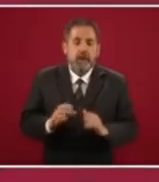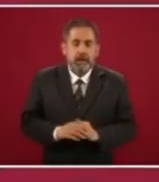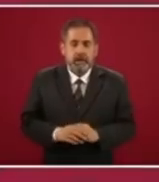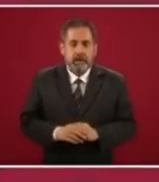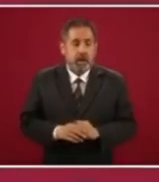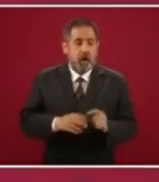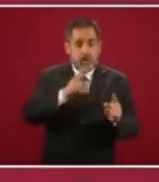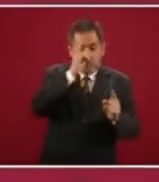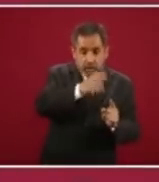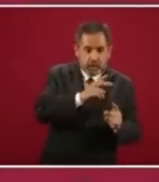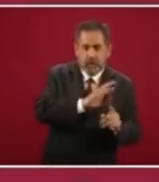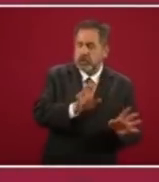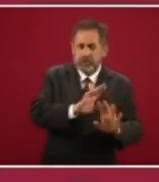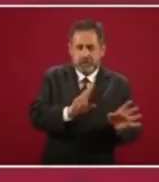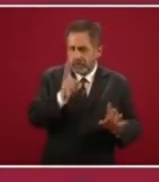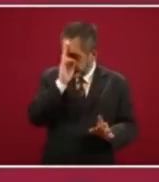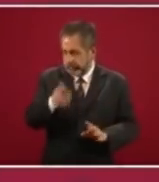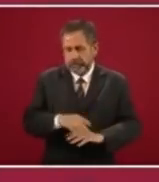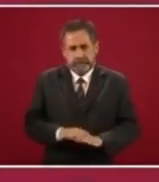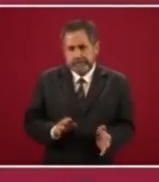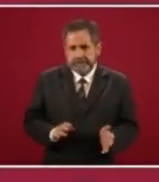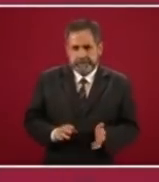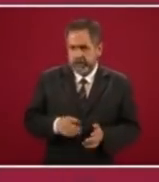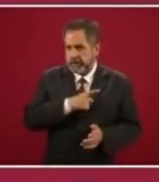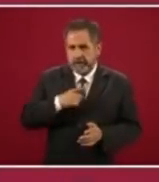Prohibido prohibir.